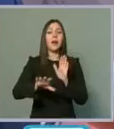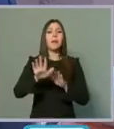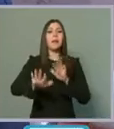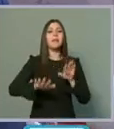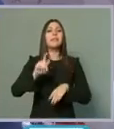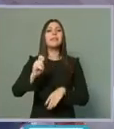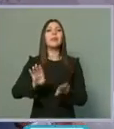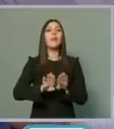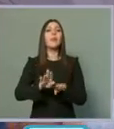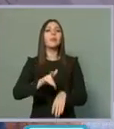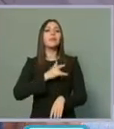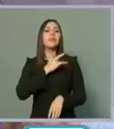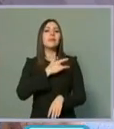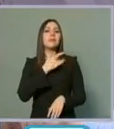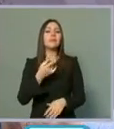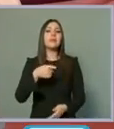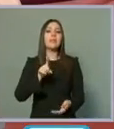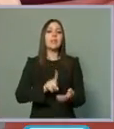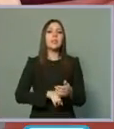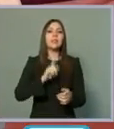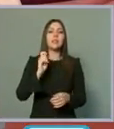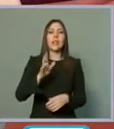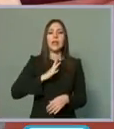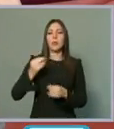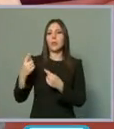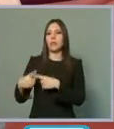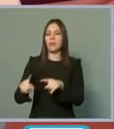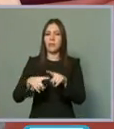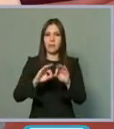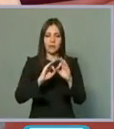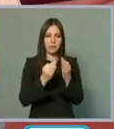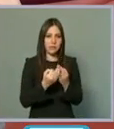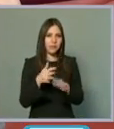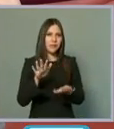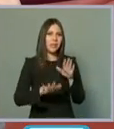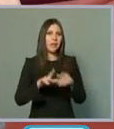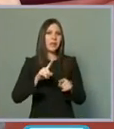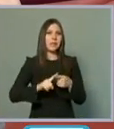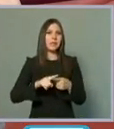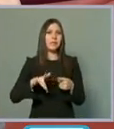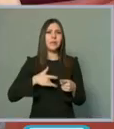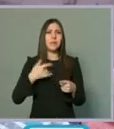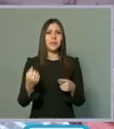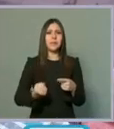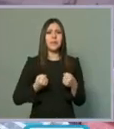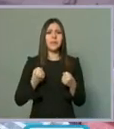producen sintomatología puede ser variable. Puede ser, por ejemplo, mucho cansancio,